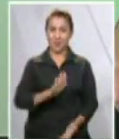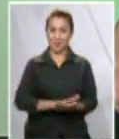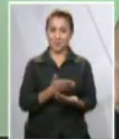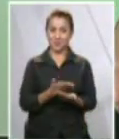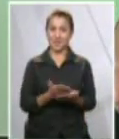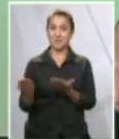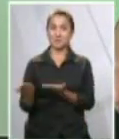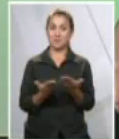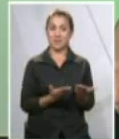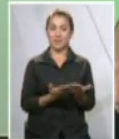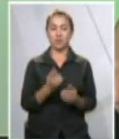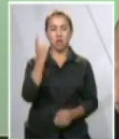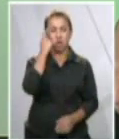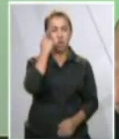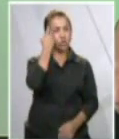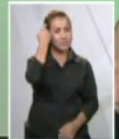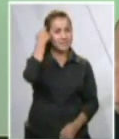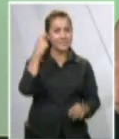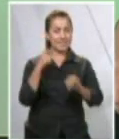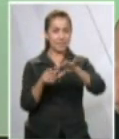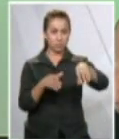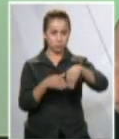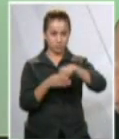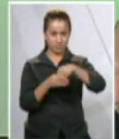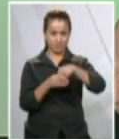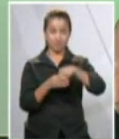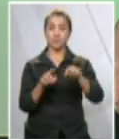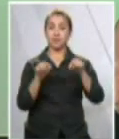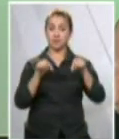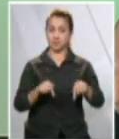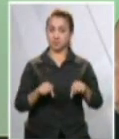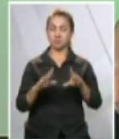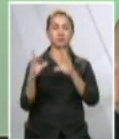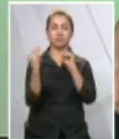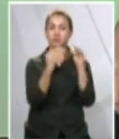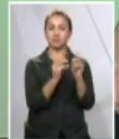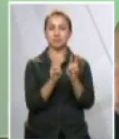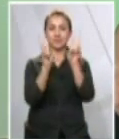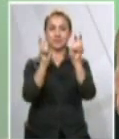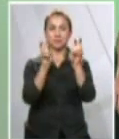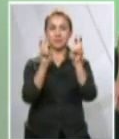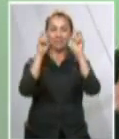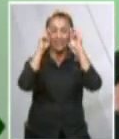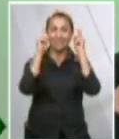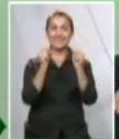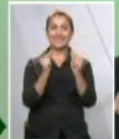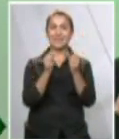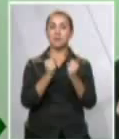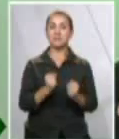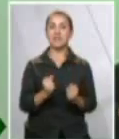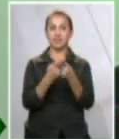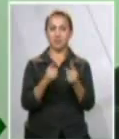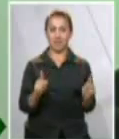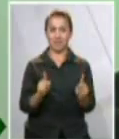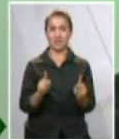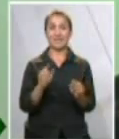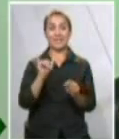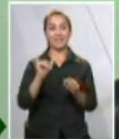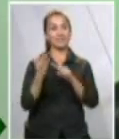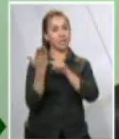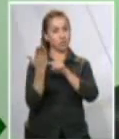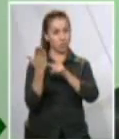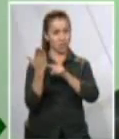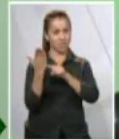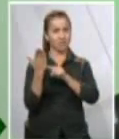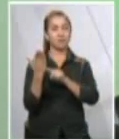¿cómo están? Bienvenidos a Conciencia Inclusiva. Hoy vamos a conversar de capacidades diferentes y tecnología.